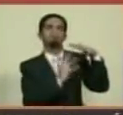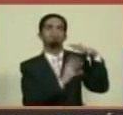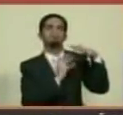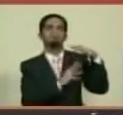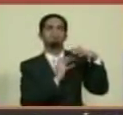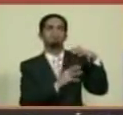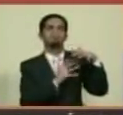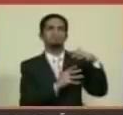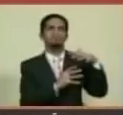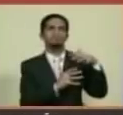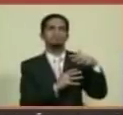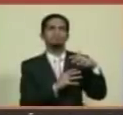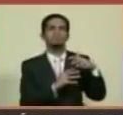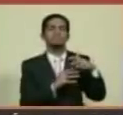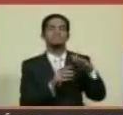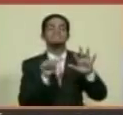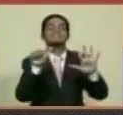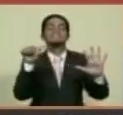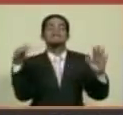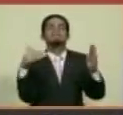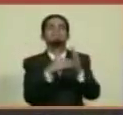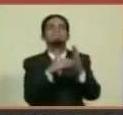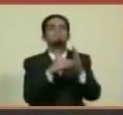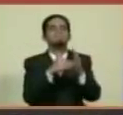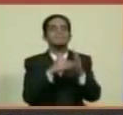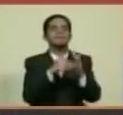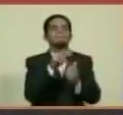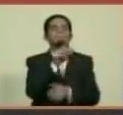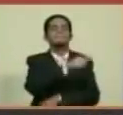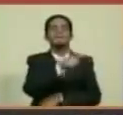Ecuador, 6.000 venezolanos con enfermedades, etc.